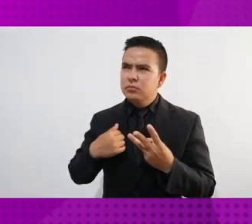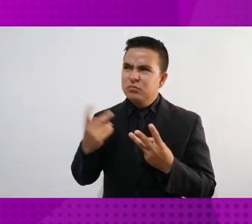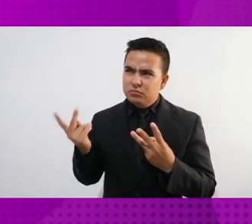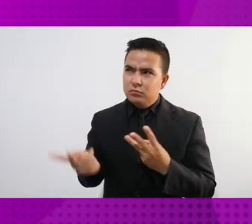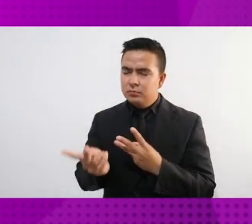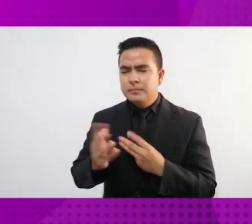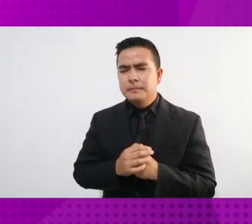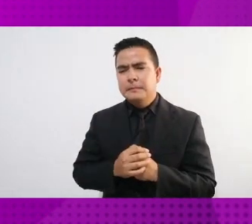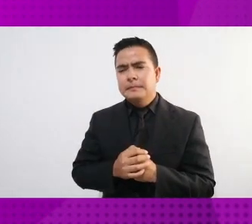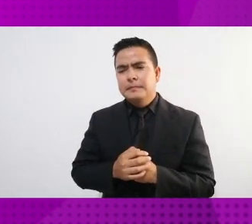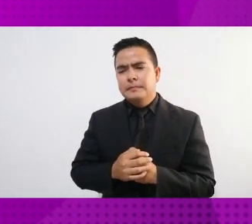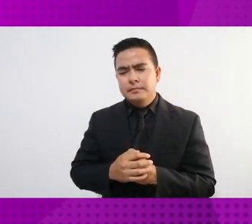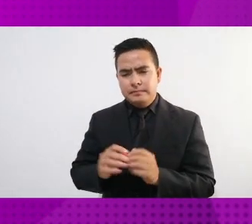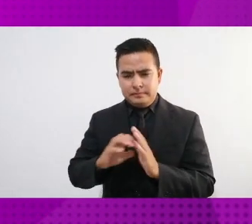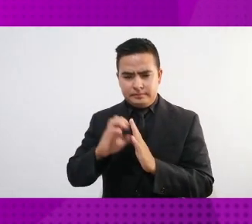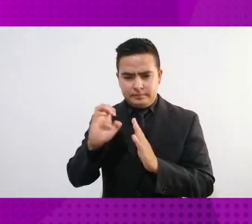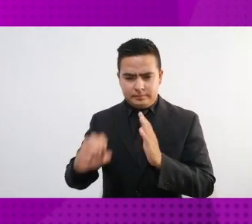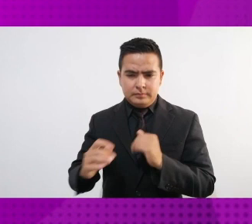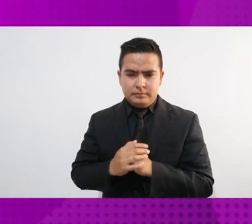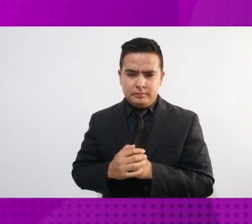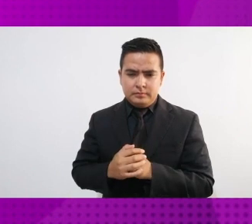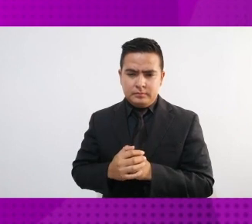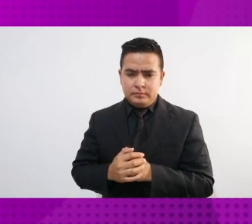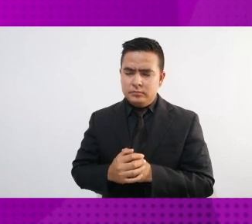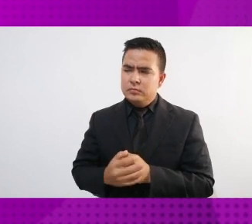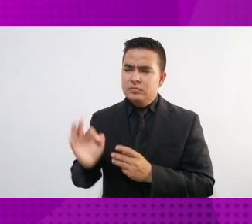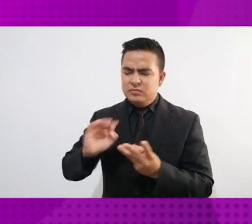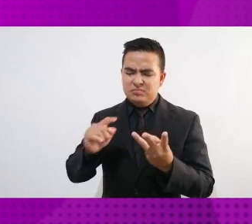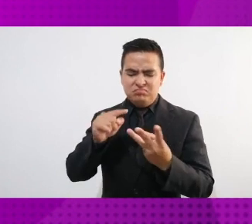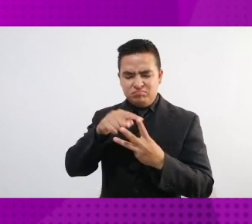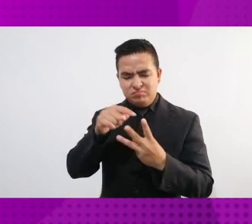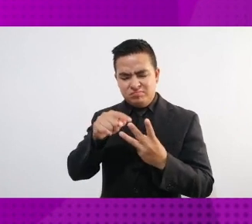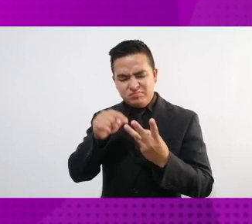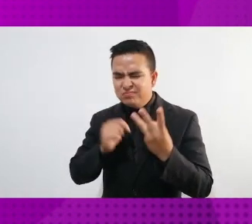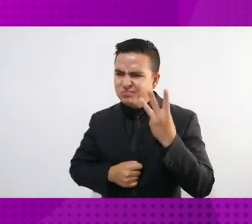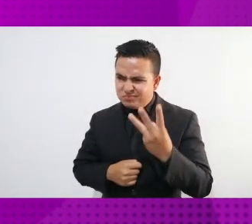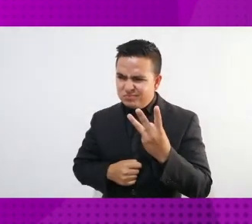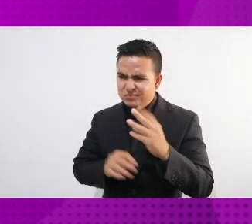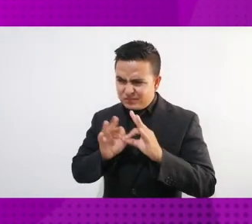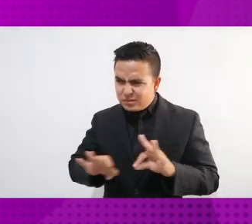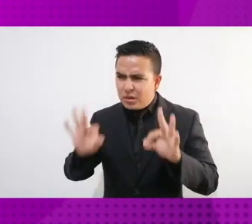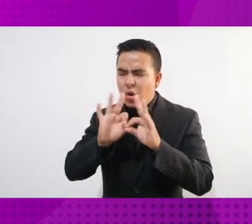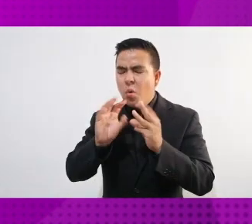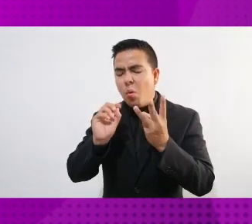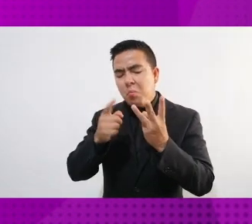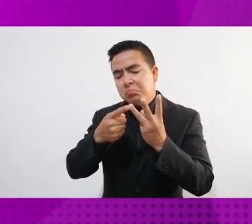pregunta sería, ¿pudiera funcionar el Estado solo con 2 poderes? ¿O por qué tienen que ser 3?